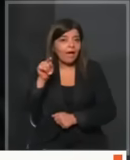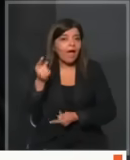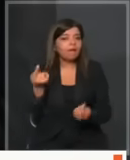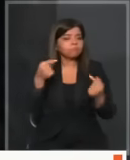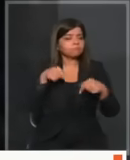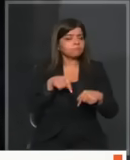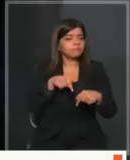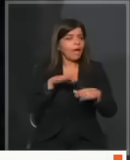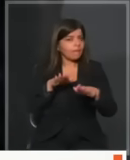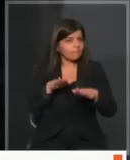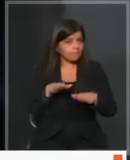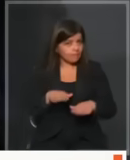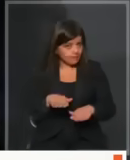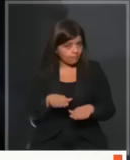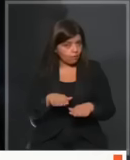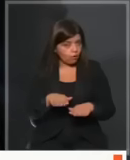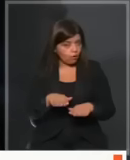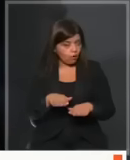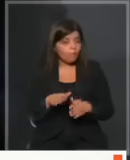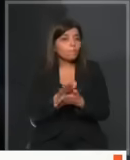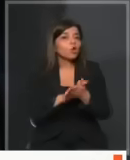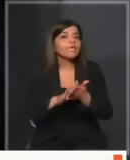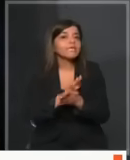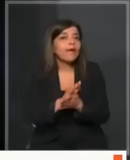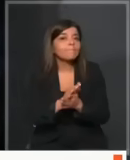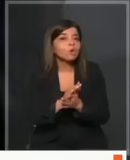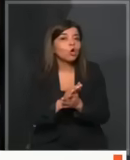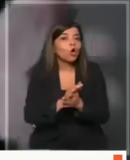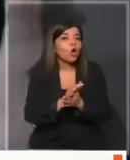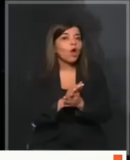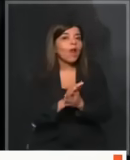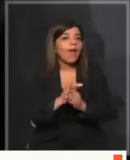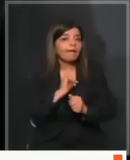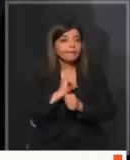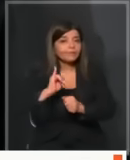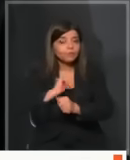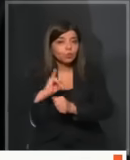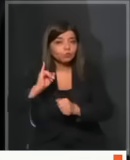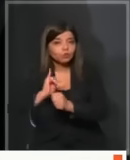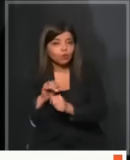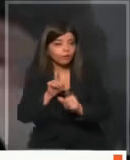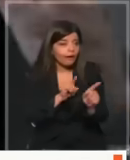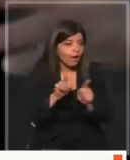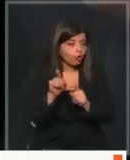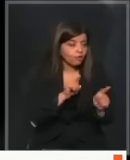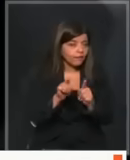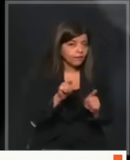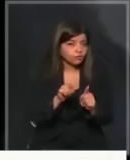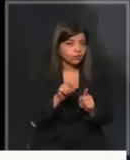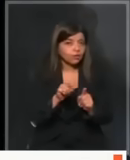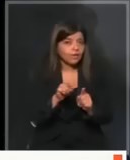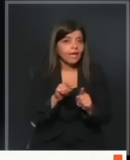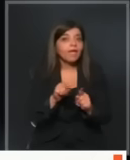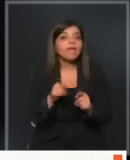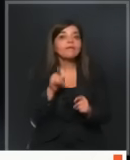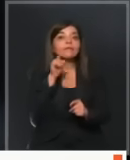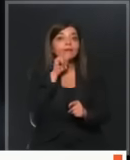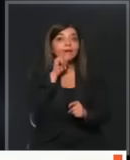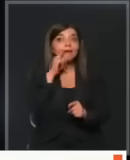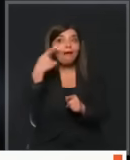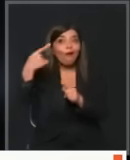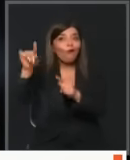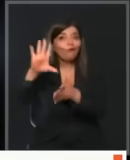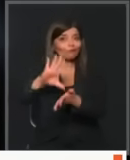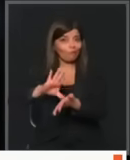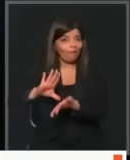característica, que es que las instrucciones en estos casos, en ese secuestro y en otros que están ocurriendo en nuestro país, están dadas desde el extranjero.